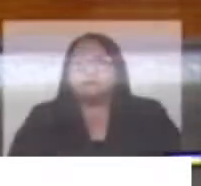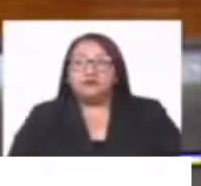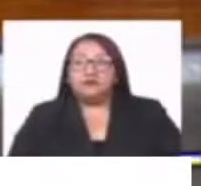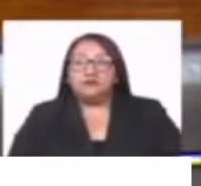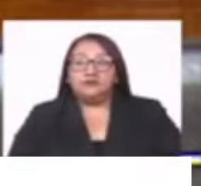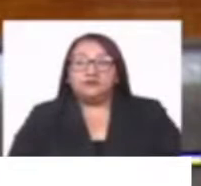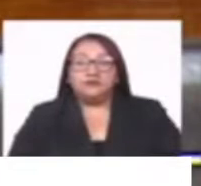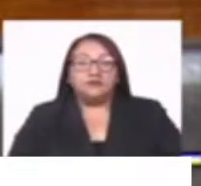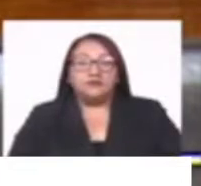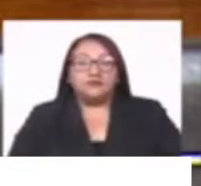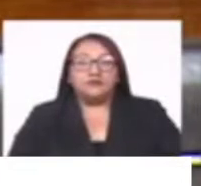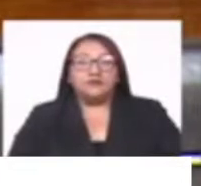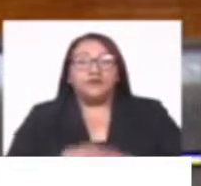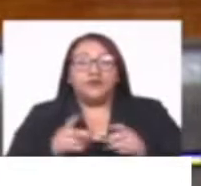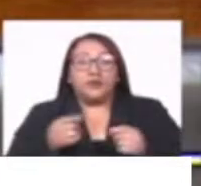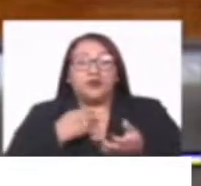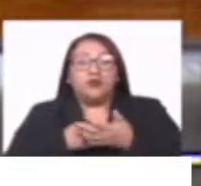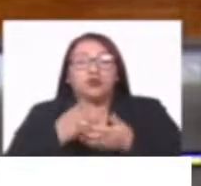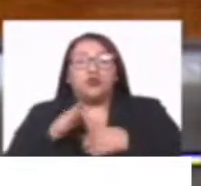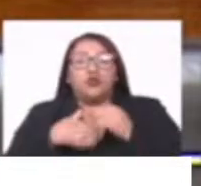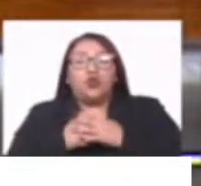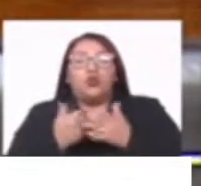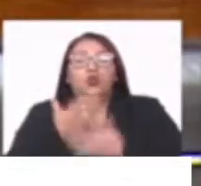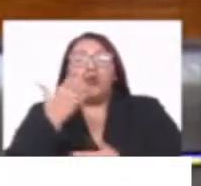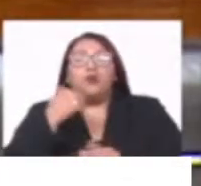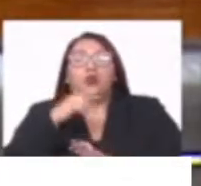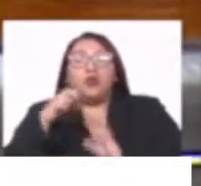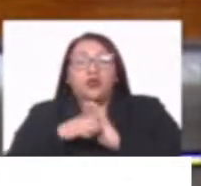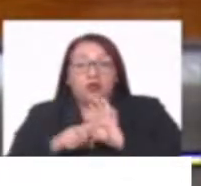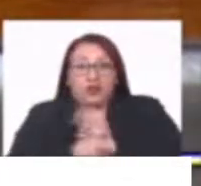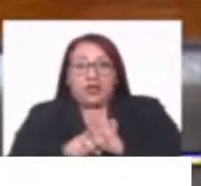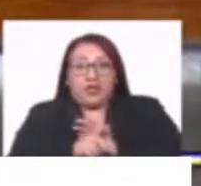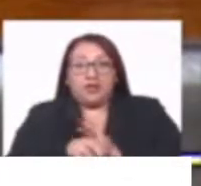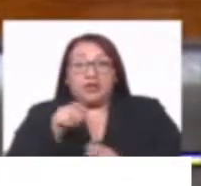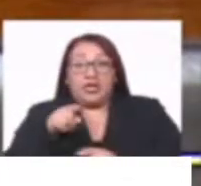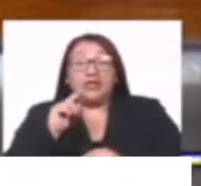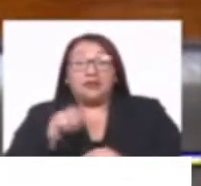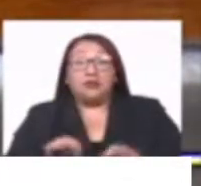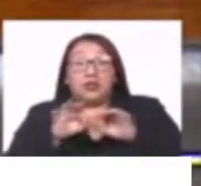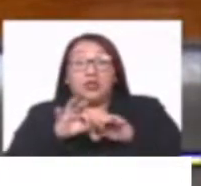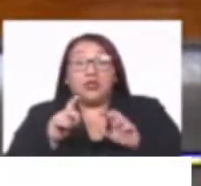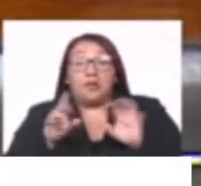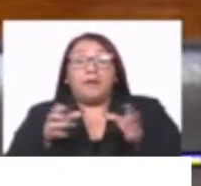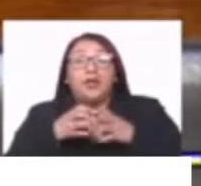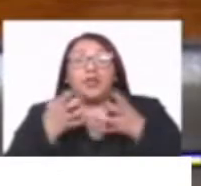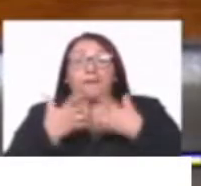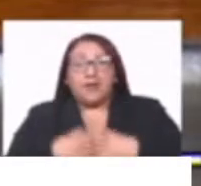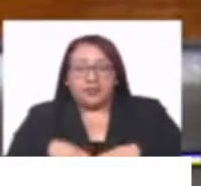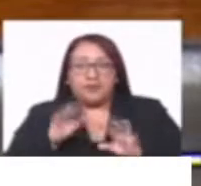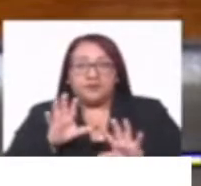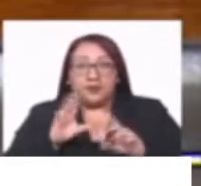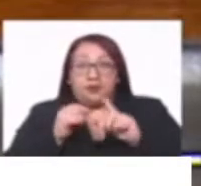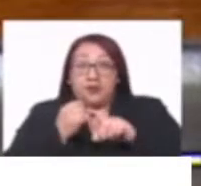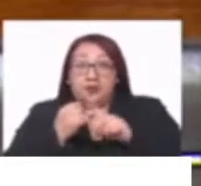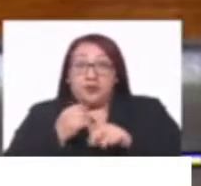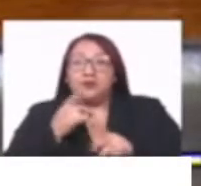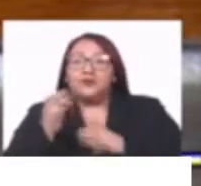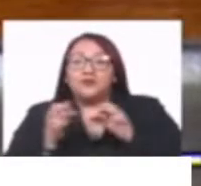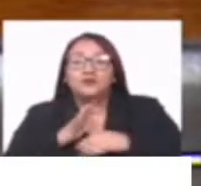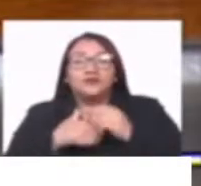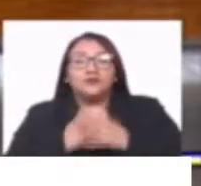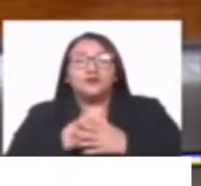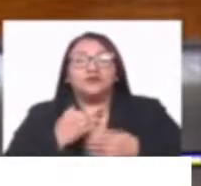MIPE. Fundamentos del dictamen. 1. El presente dictamen tiene como por objeto establecer